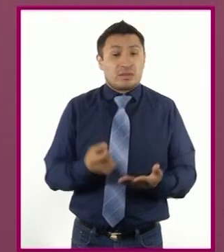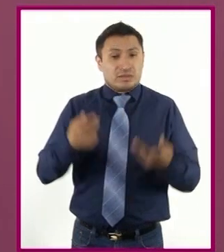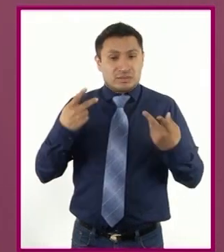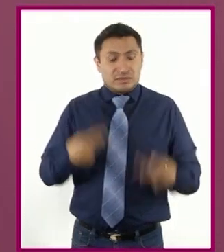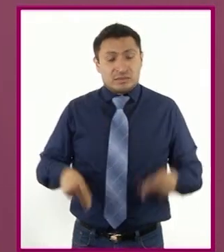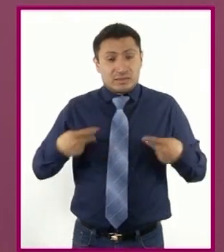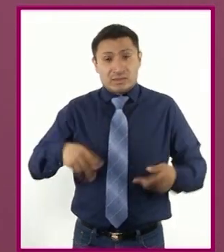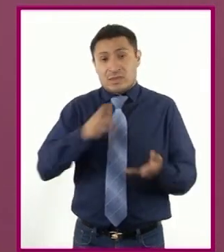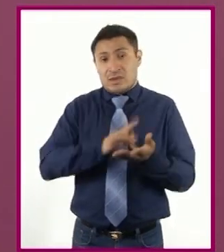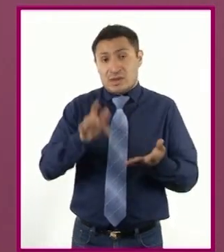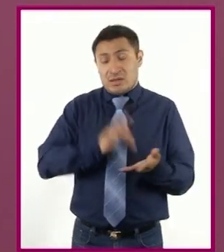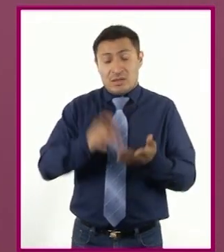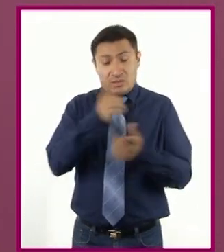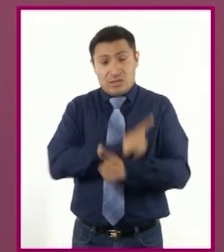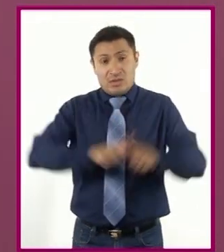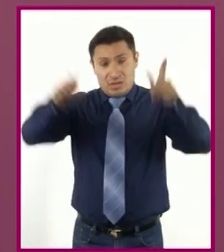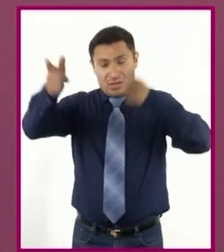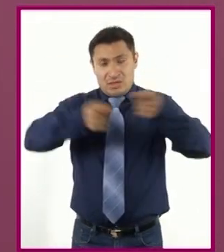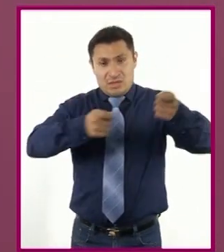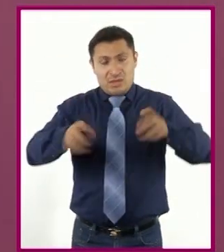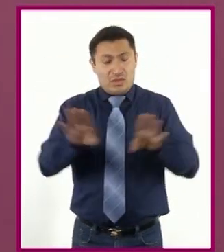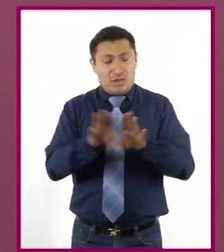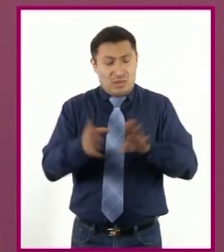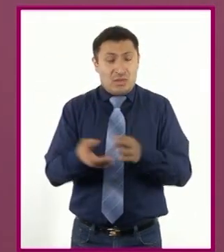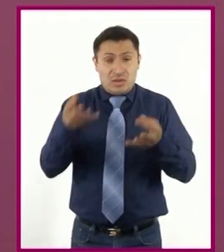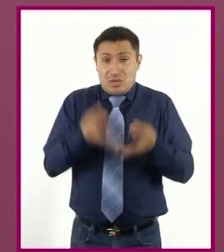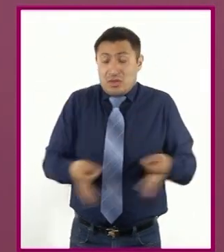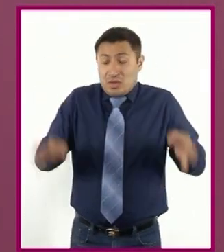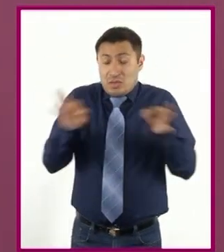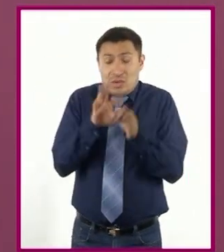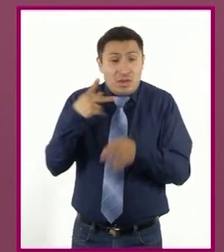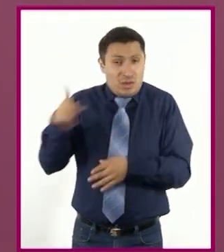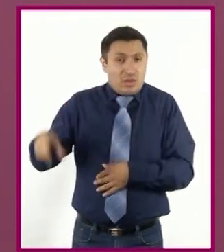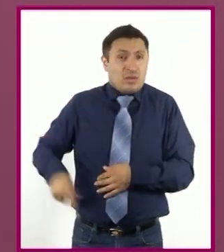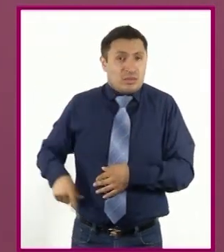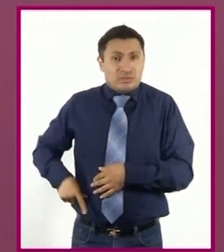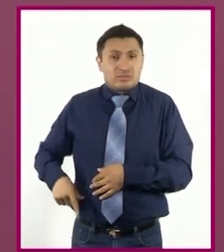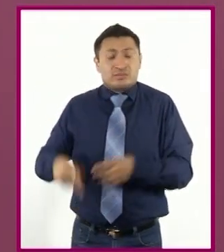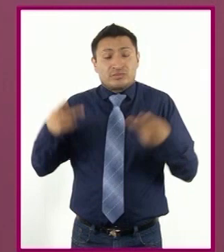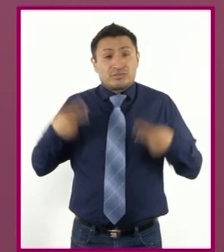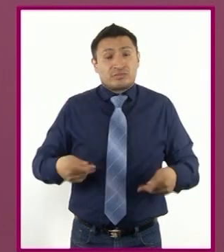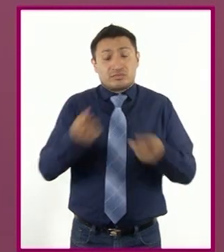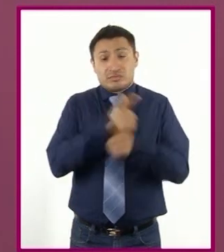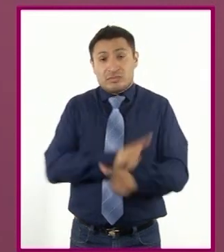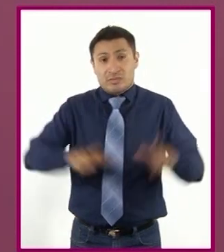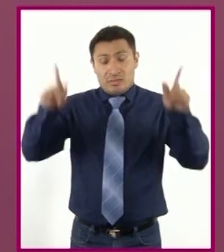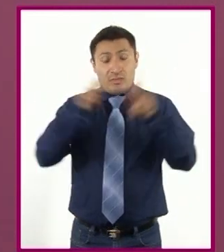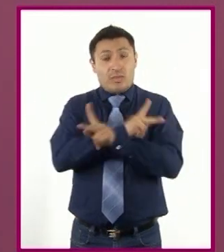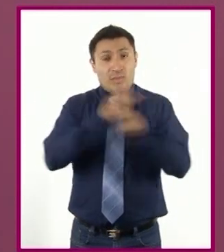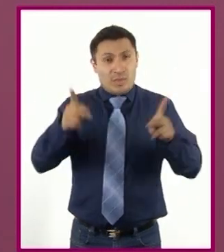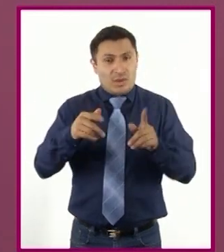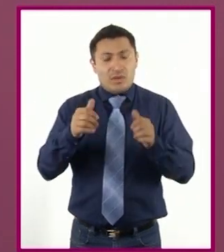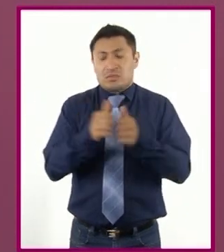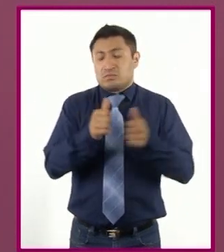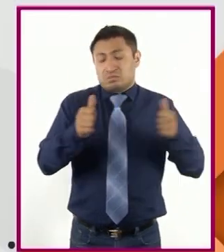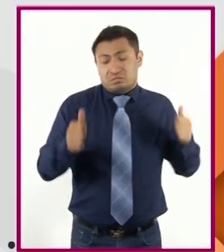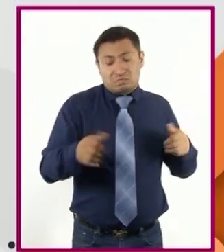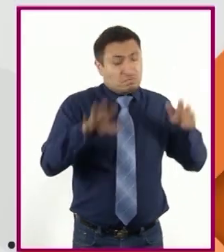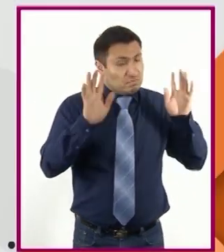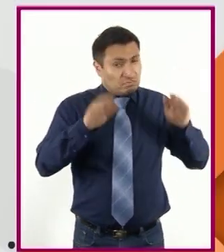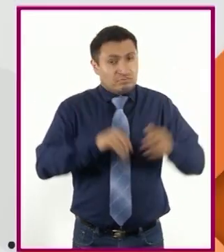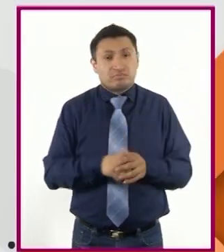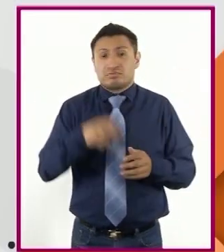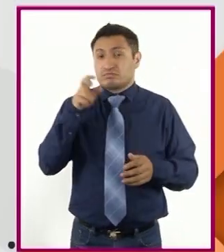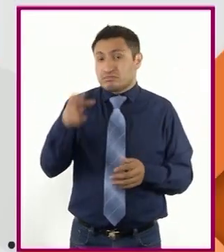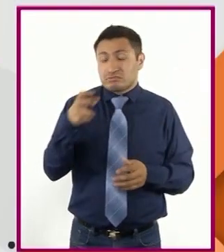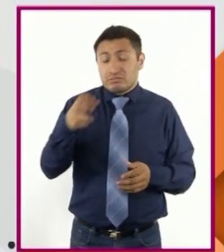liberales moderados, quienes tomaron parte activa en su gobierno. Los liberales puros permanecieron alejados. Fue